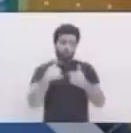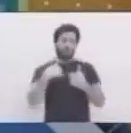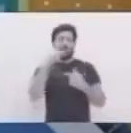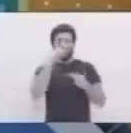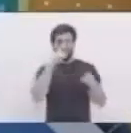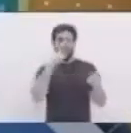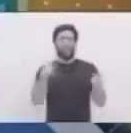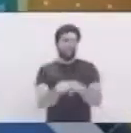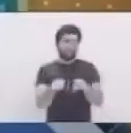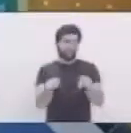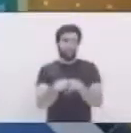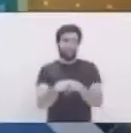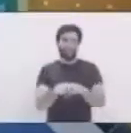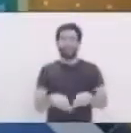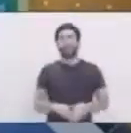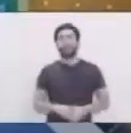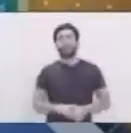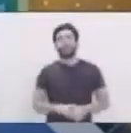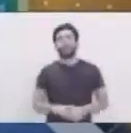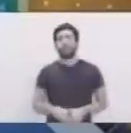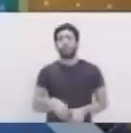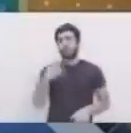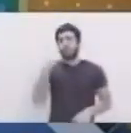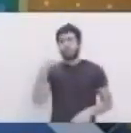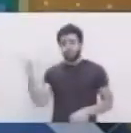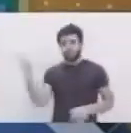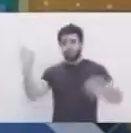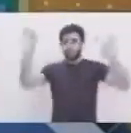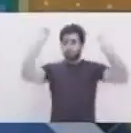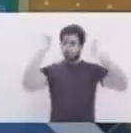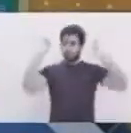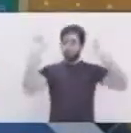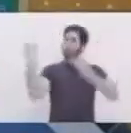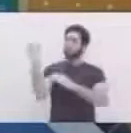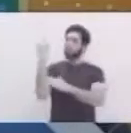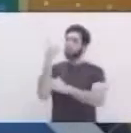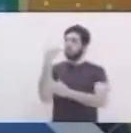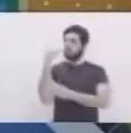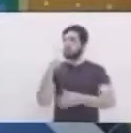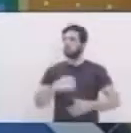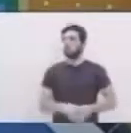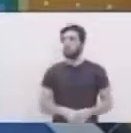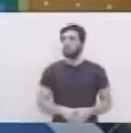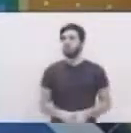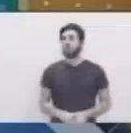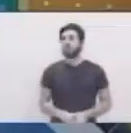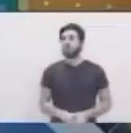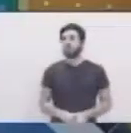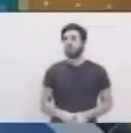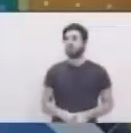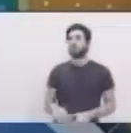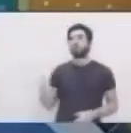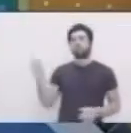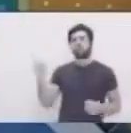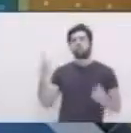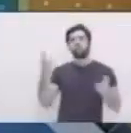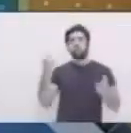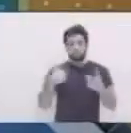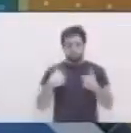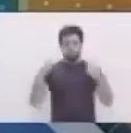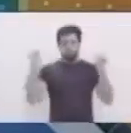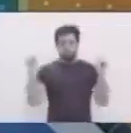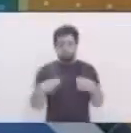fíjate que tú sacaste algo muy importante. A ver, ayúdenme todos. Y tú también. ¿Qué usa un mago? Un